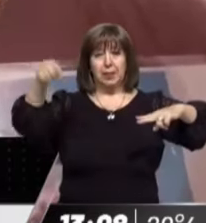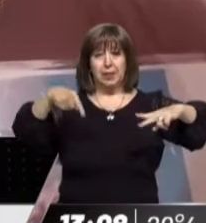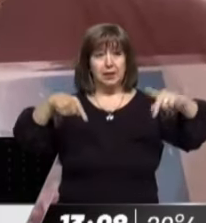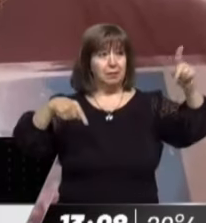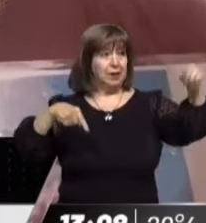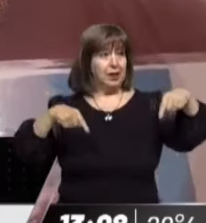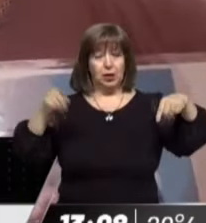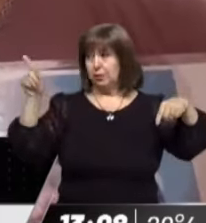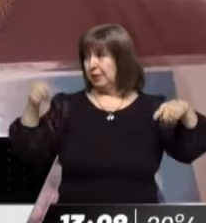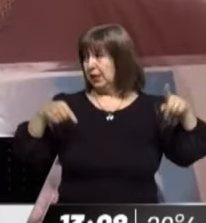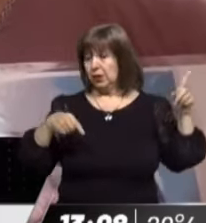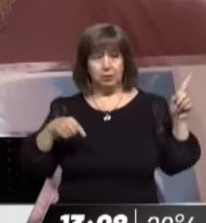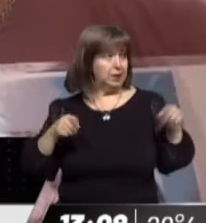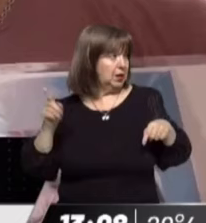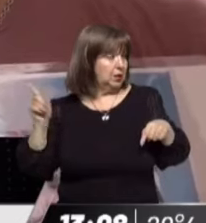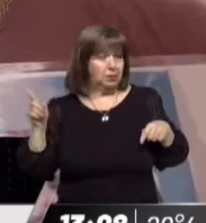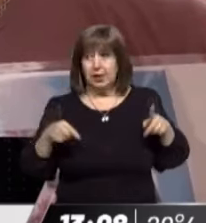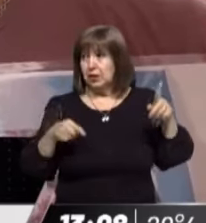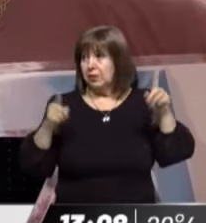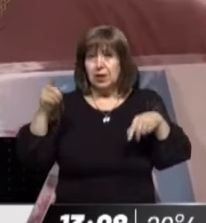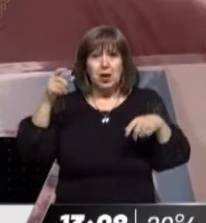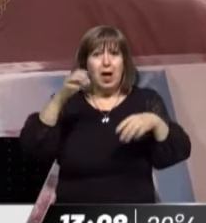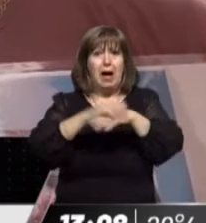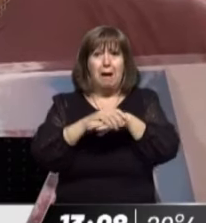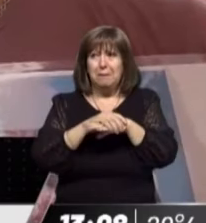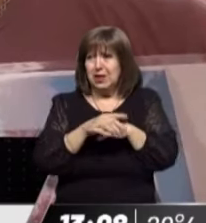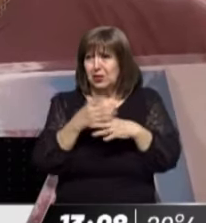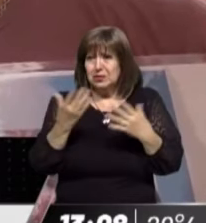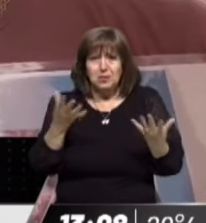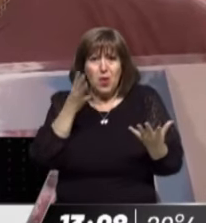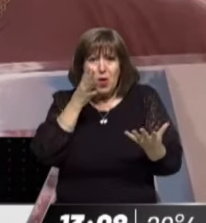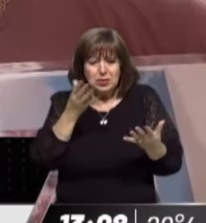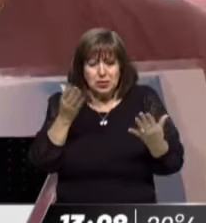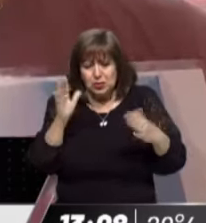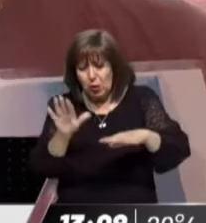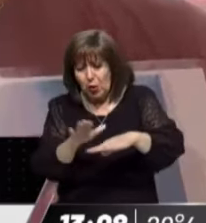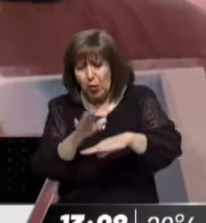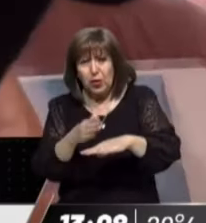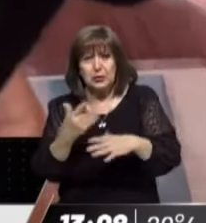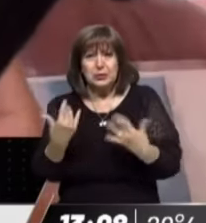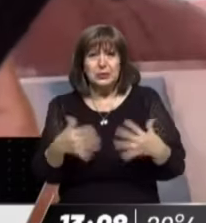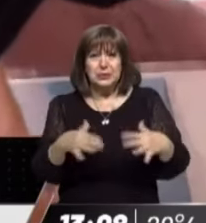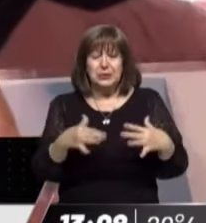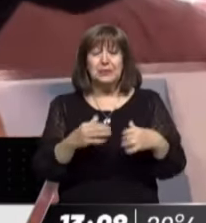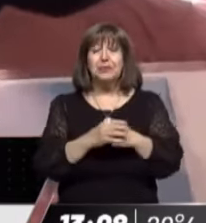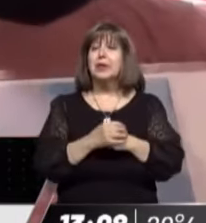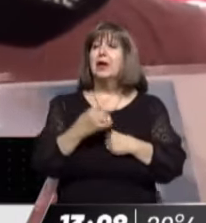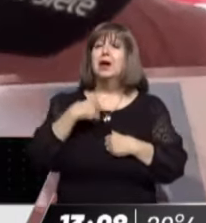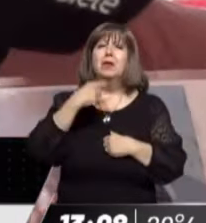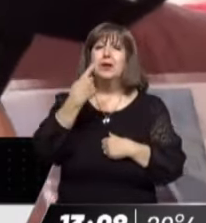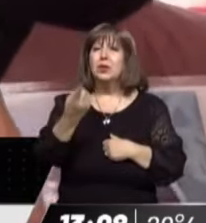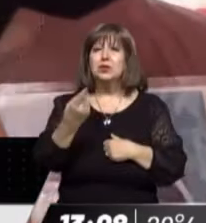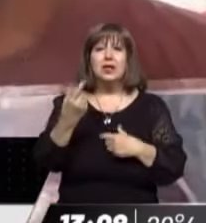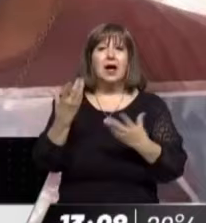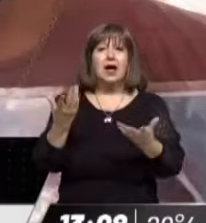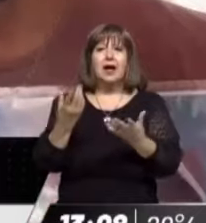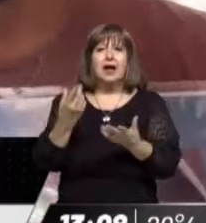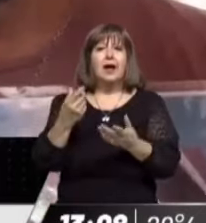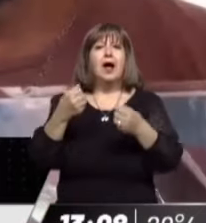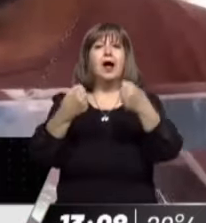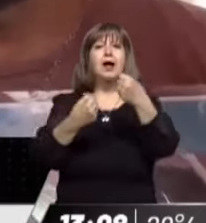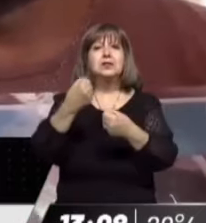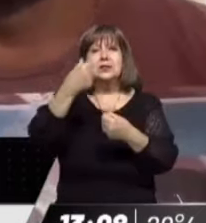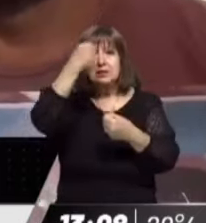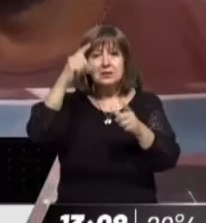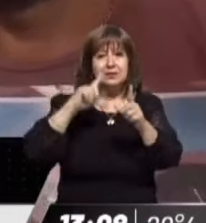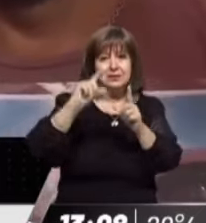no me imaginé que era tan querido tan amado mi hijo tan querido se sabe algo del conductor Qué edad tiene de dónde